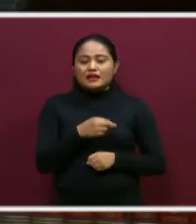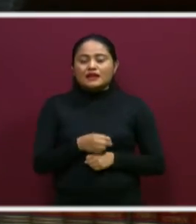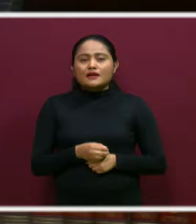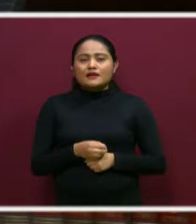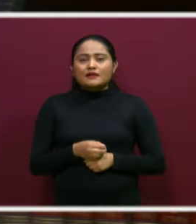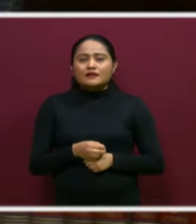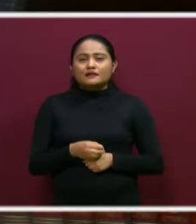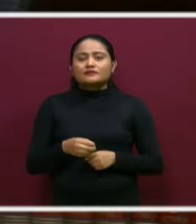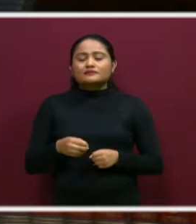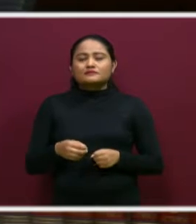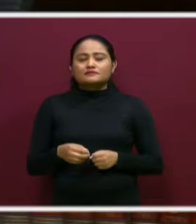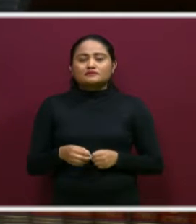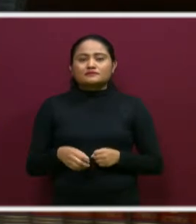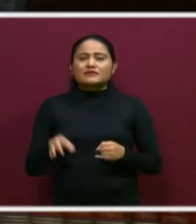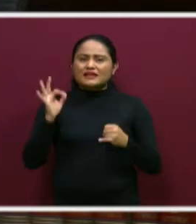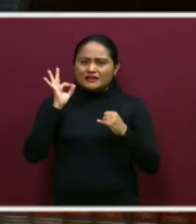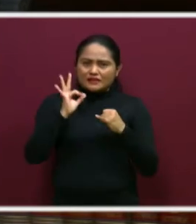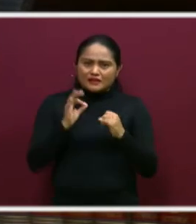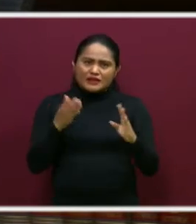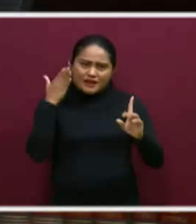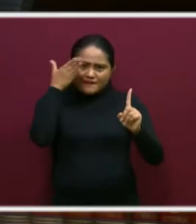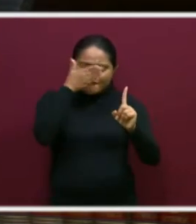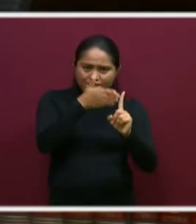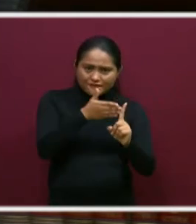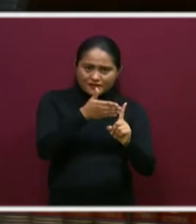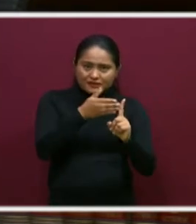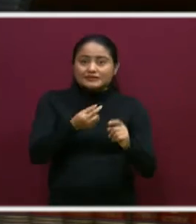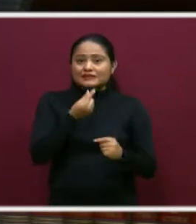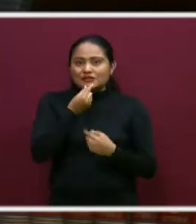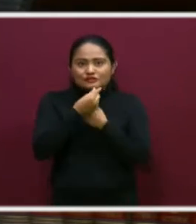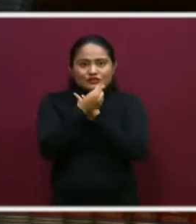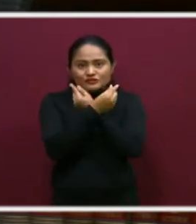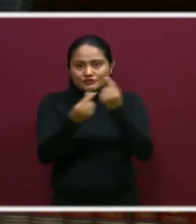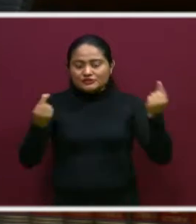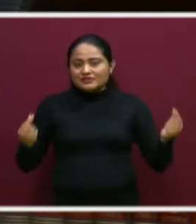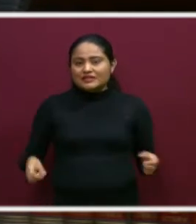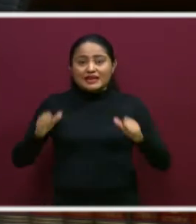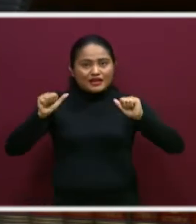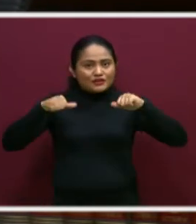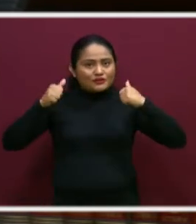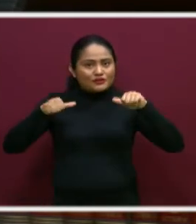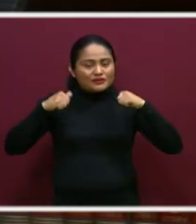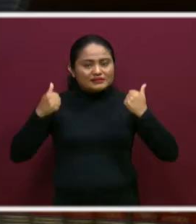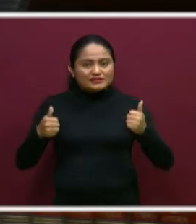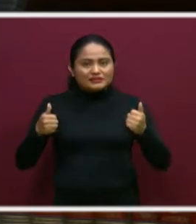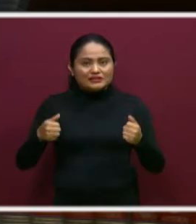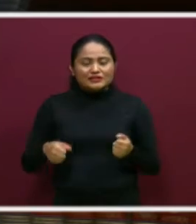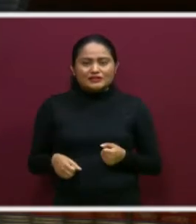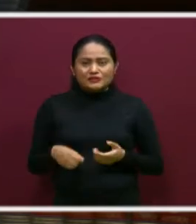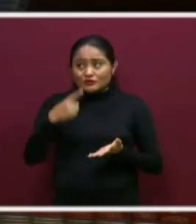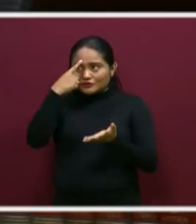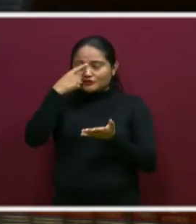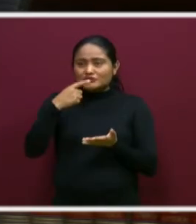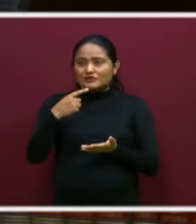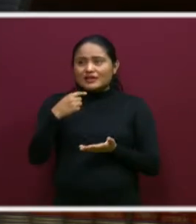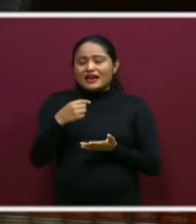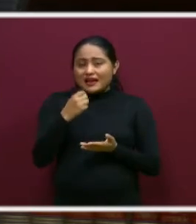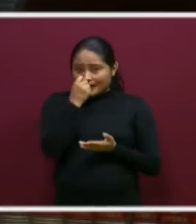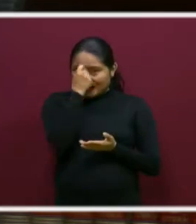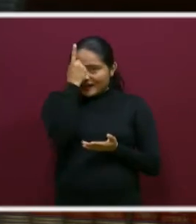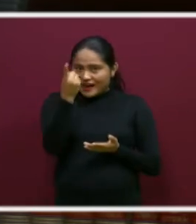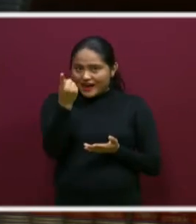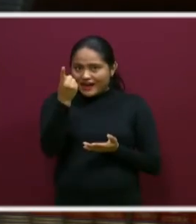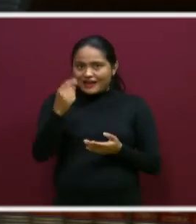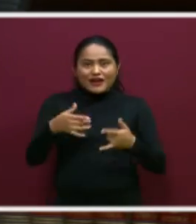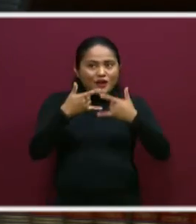es involucrar a todos estos niños niñas y adolescentes a crear estos cuentos basados en la fantasía o en la ciencia